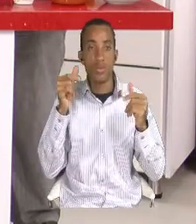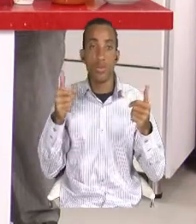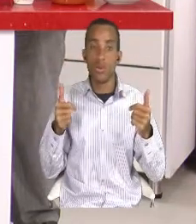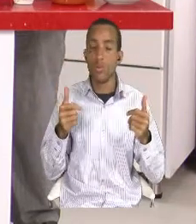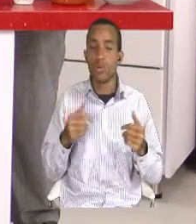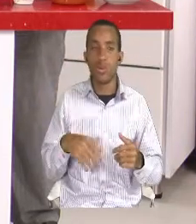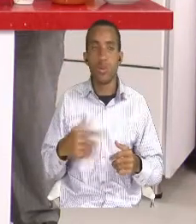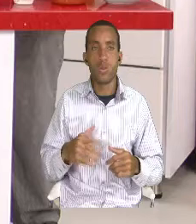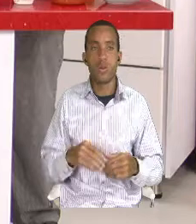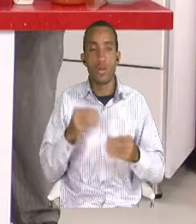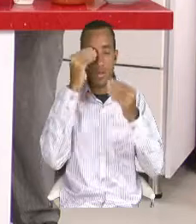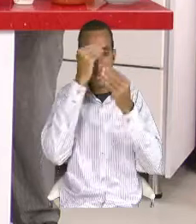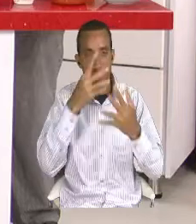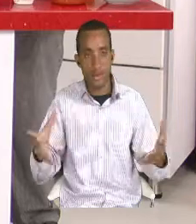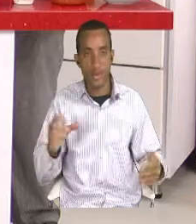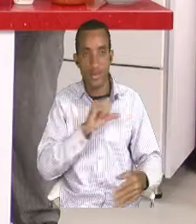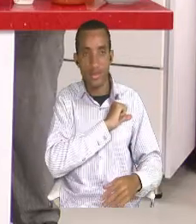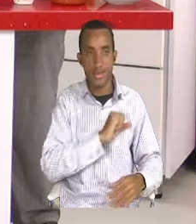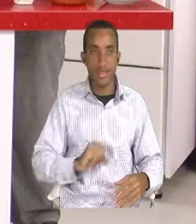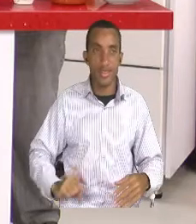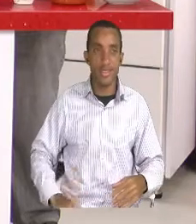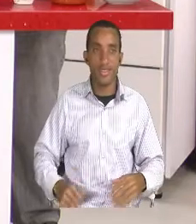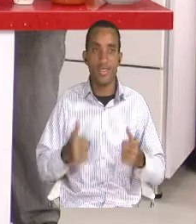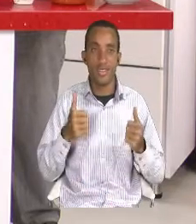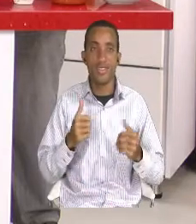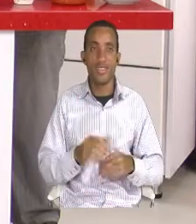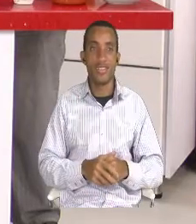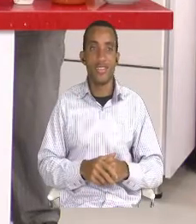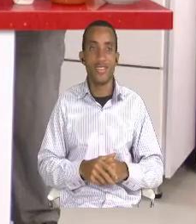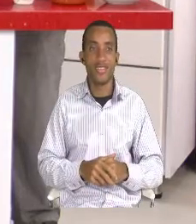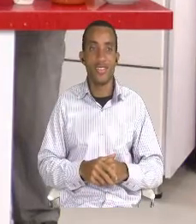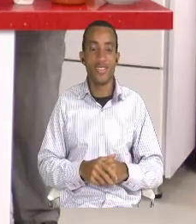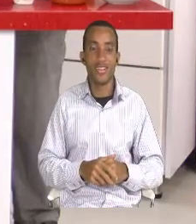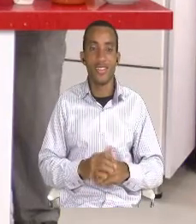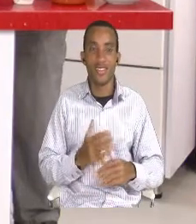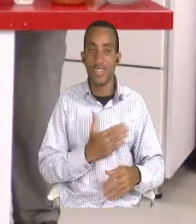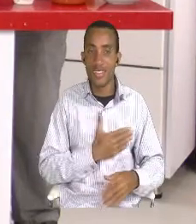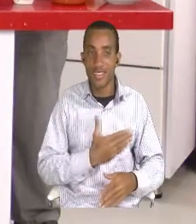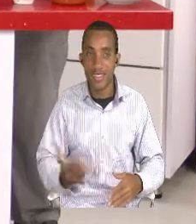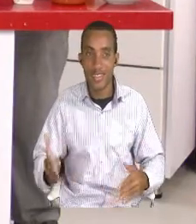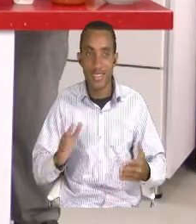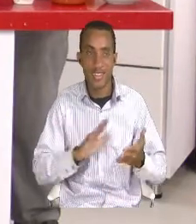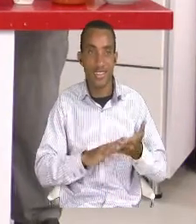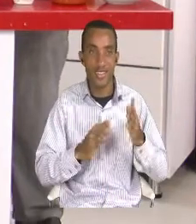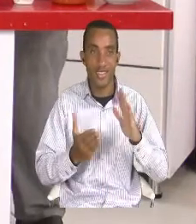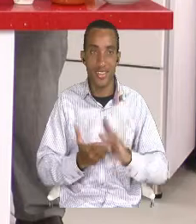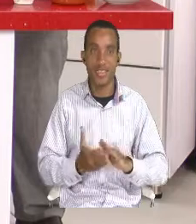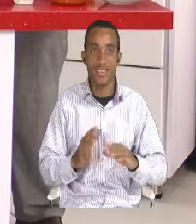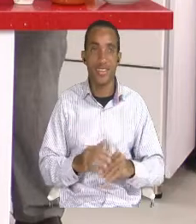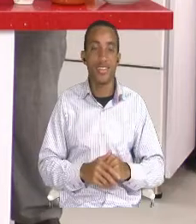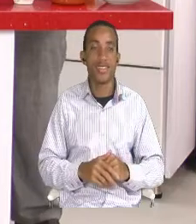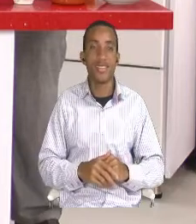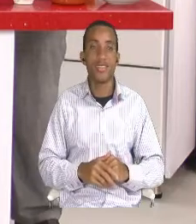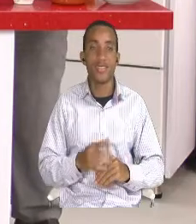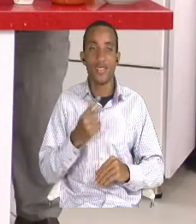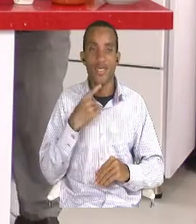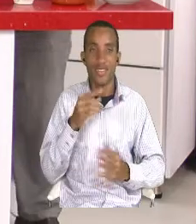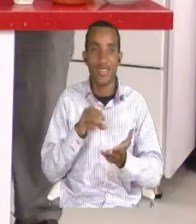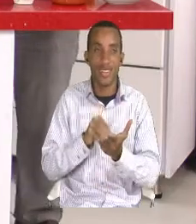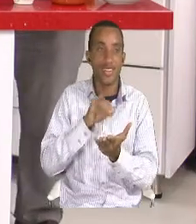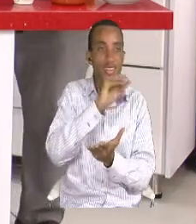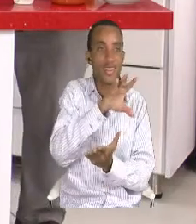diga, bendecida por el Señor y en victoria, póngale firma y sello. Bendecida y disponible para La Paz. Eso, también esa es otra para forma La de Paz responder. Como Distribuidora La Paz.